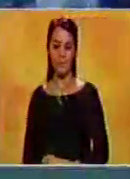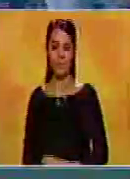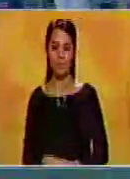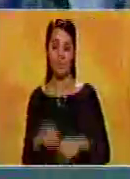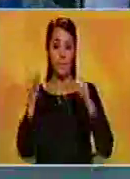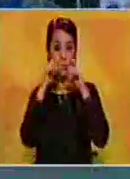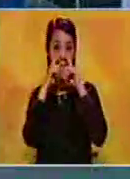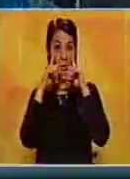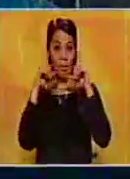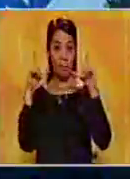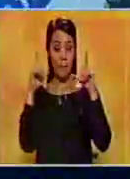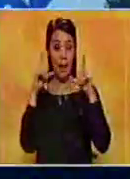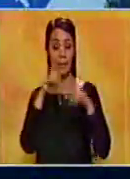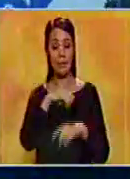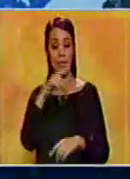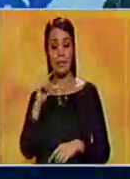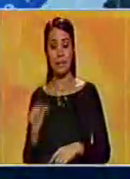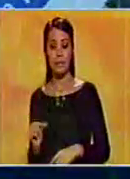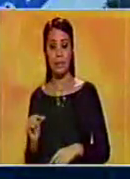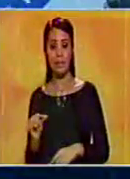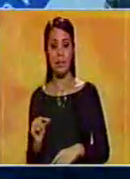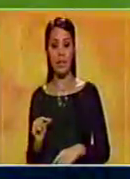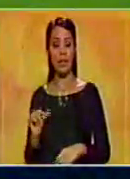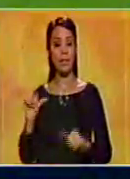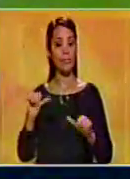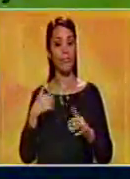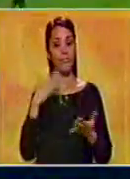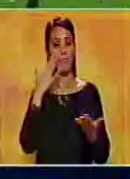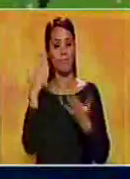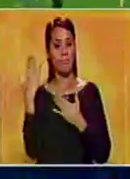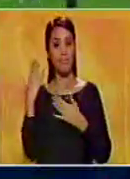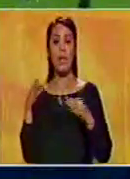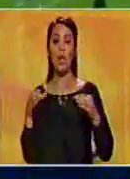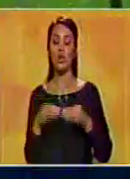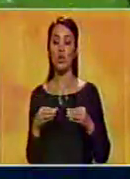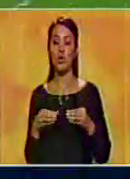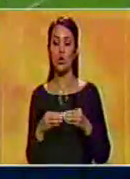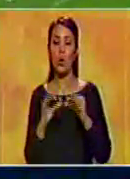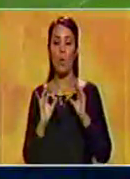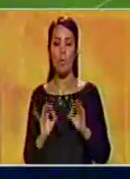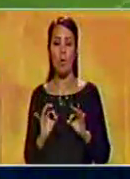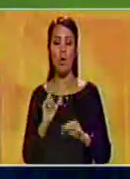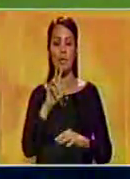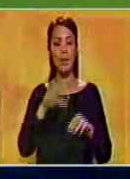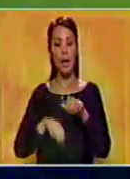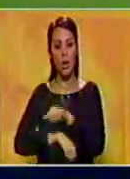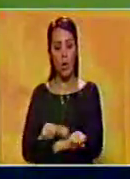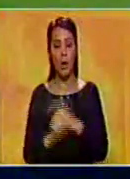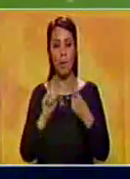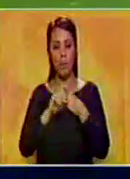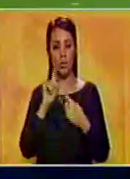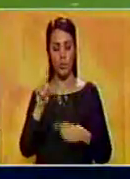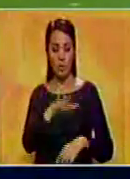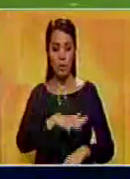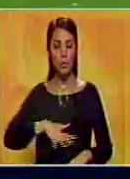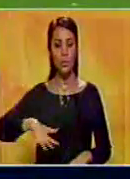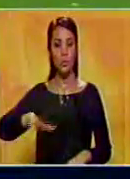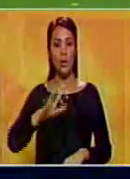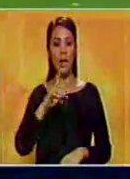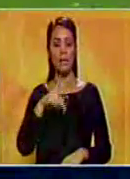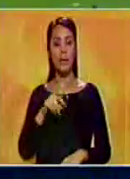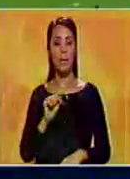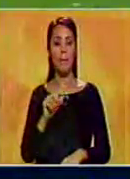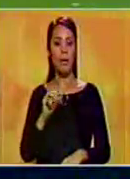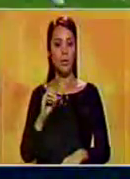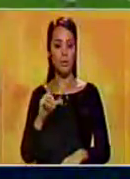Sorpresa mayúscula en Italia. Cayó el líder de la Serie A, Napoli, ante el Leipzig alemán, 3-1 en el Estadio San Paolo.